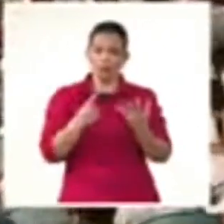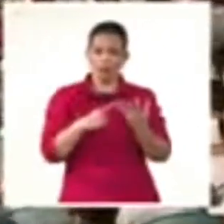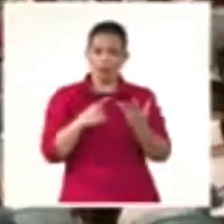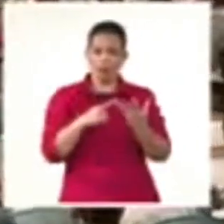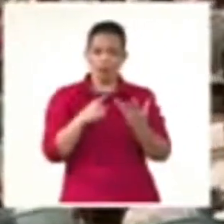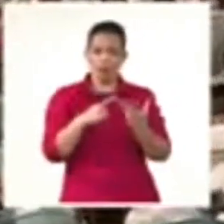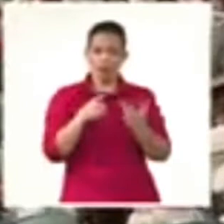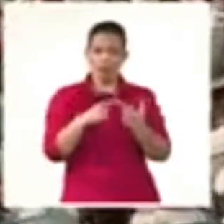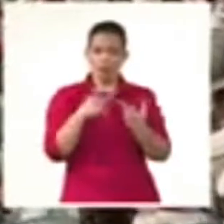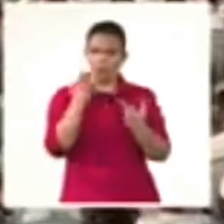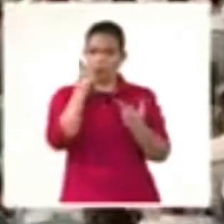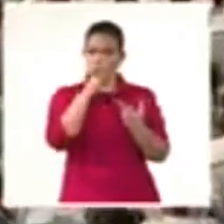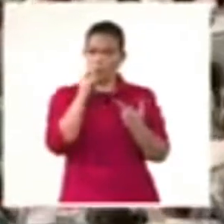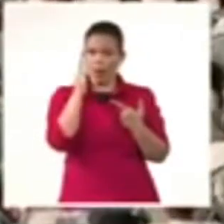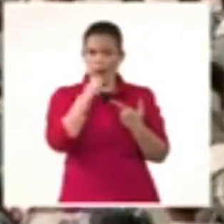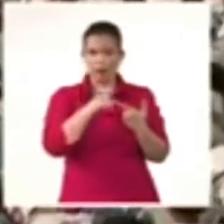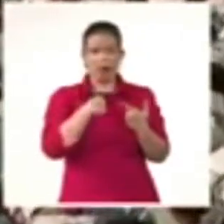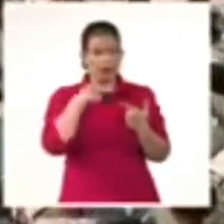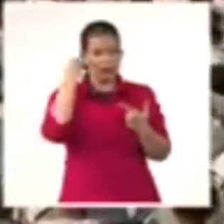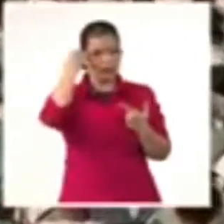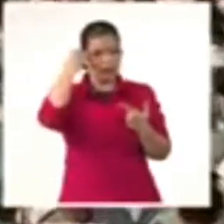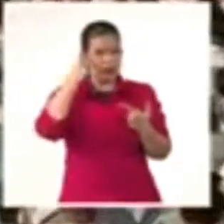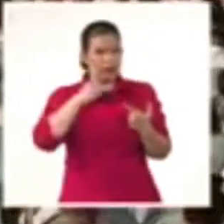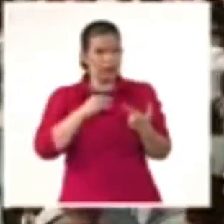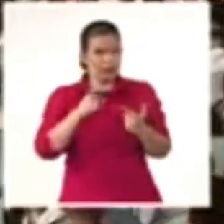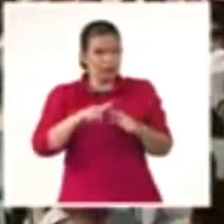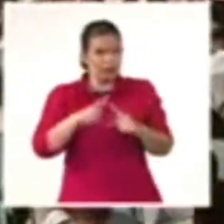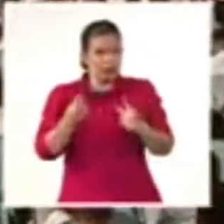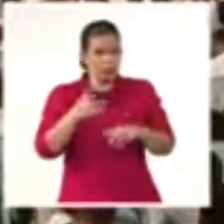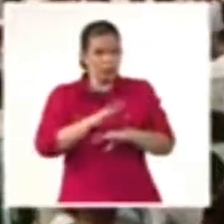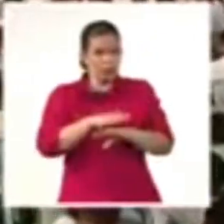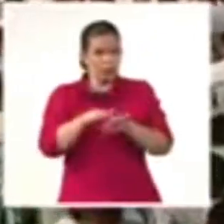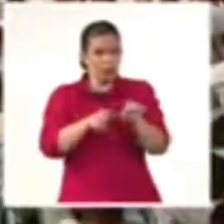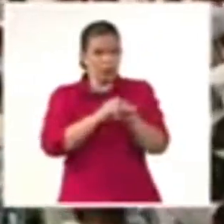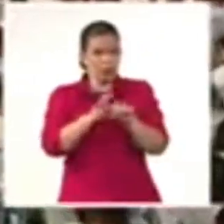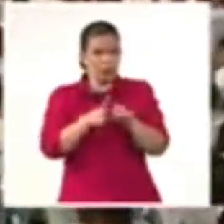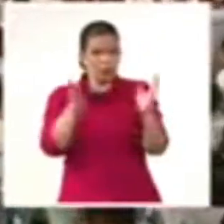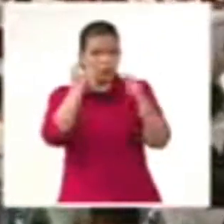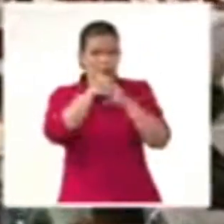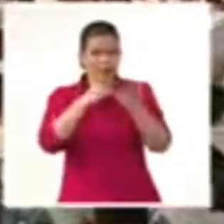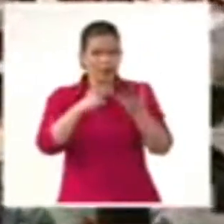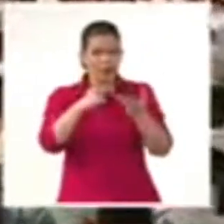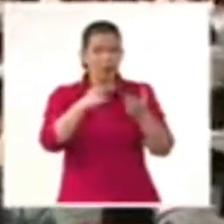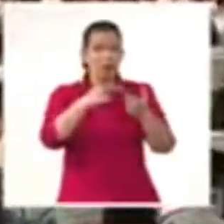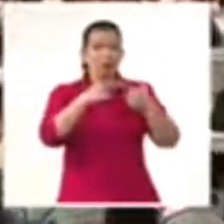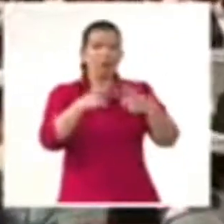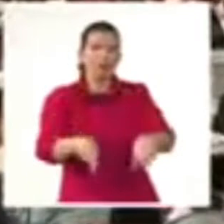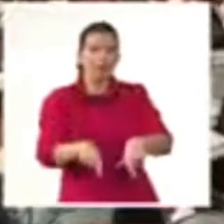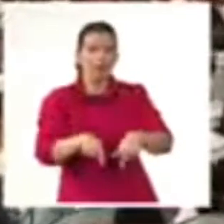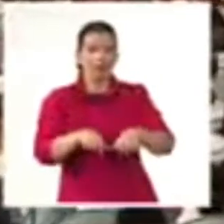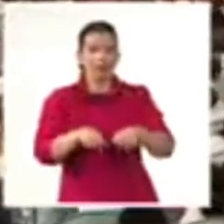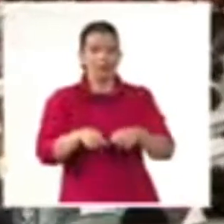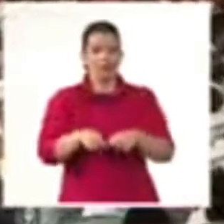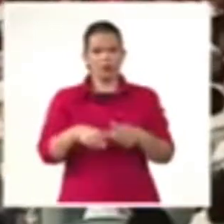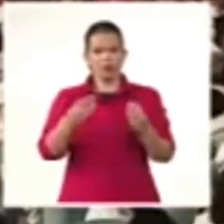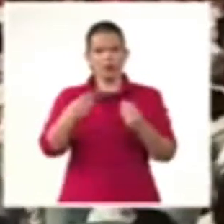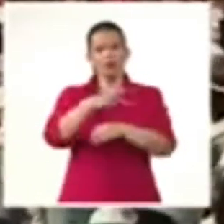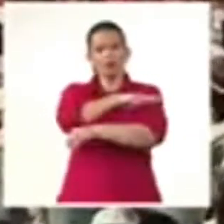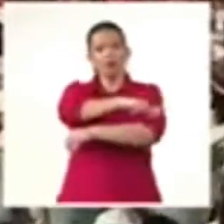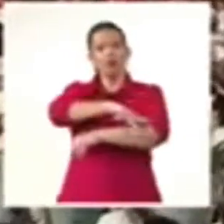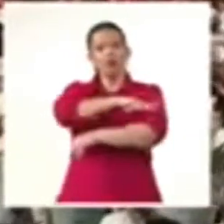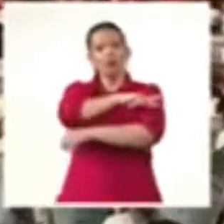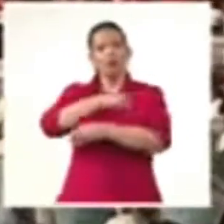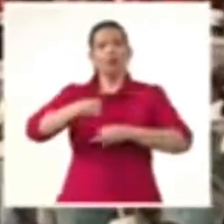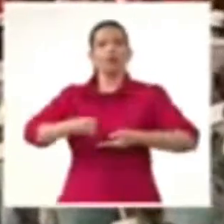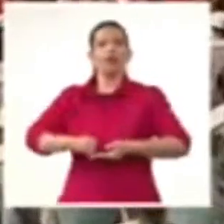los momentos más críticos de la pandemia, Cuba recibió respaldo solidario de varios gobiernos de países amigos, así como